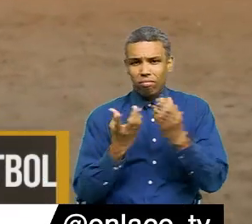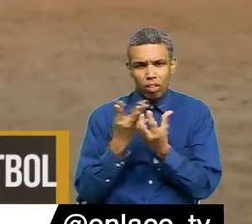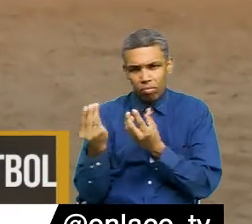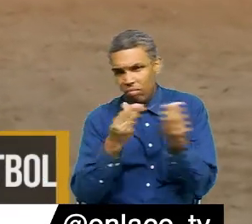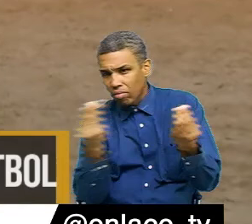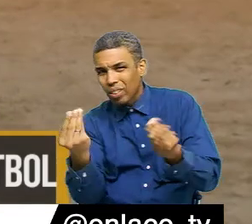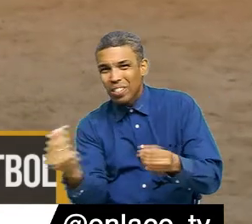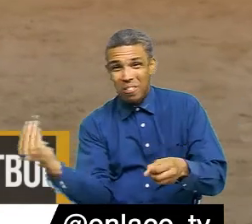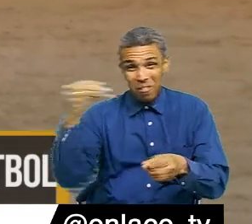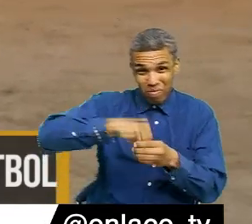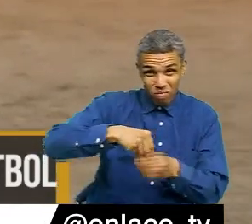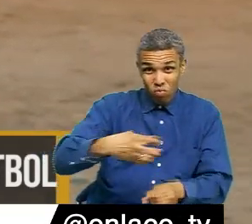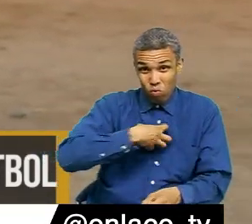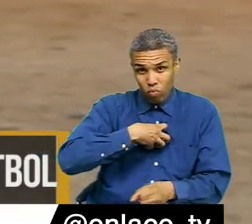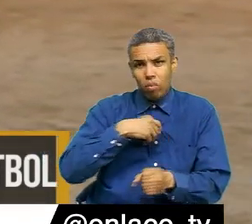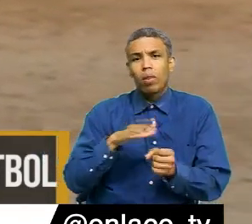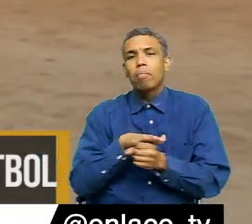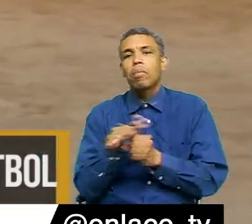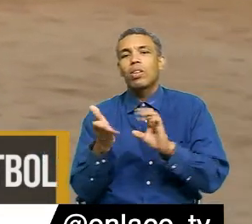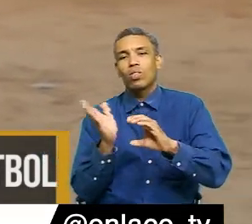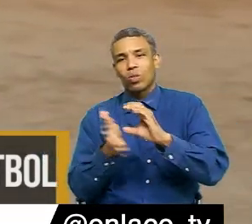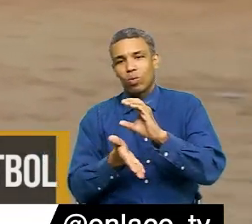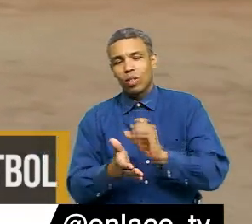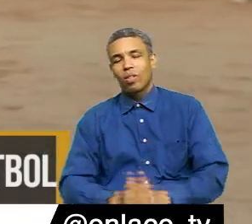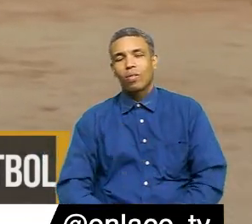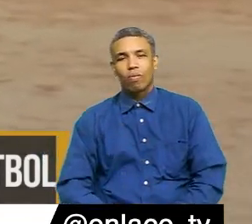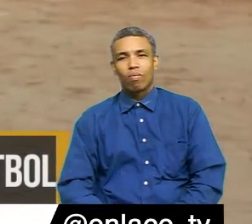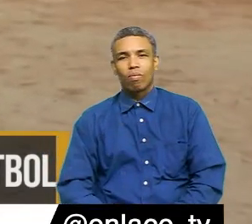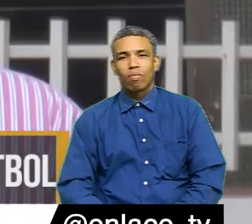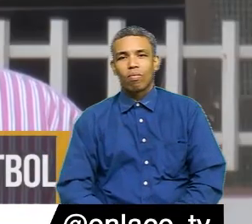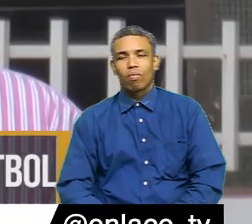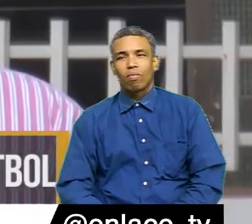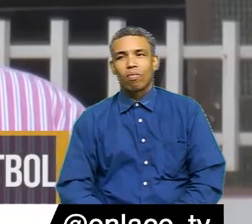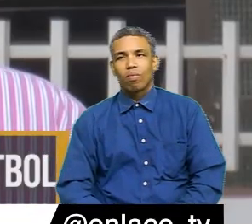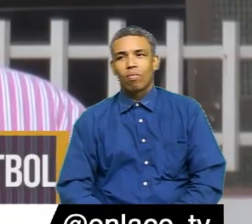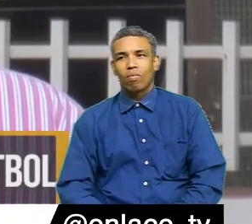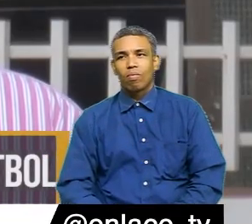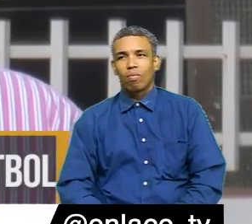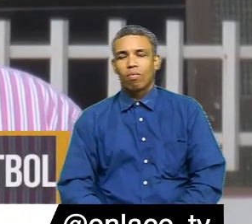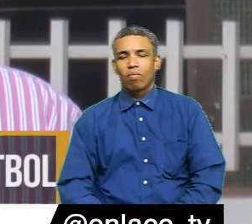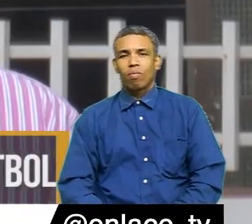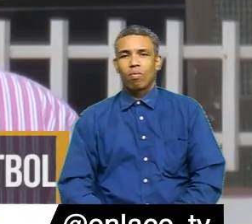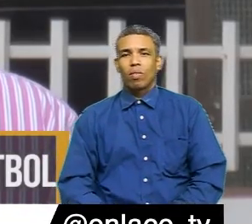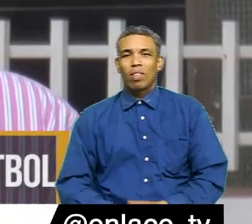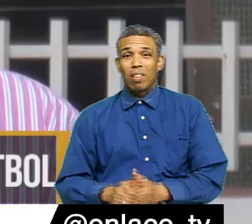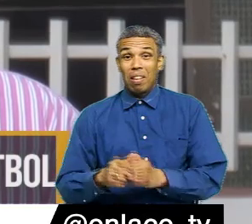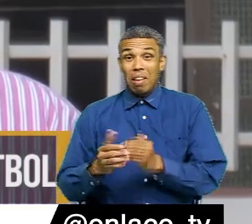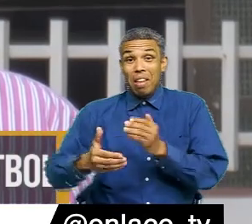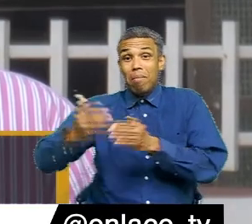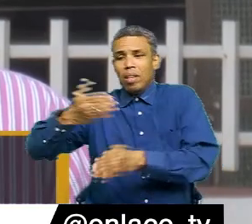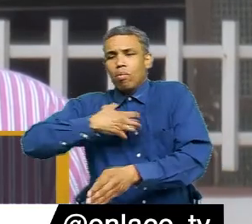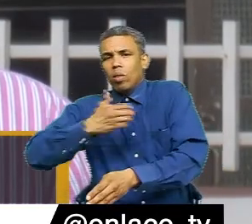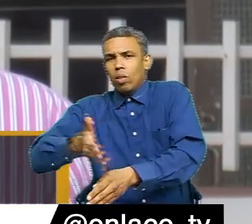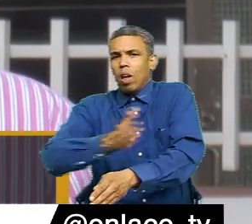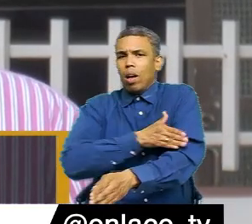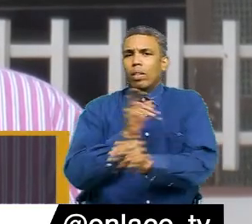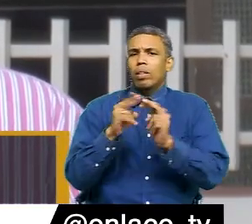Nuevos Talentos en el barrio Cincuentenario de la Comuna 4 de la ciudad. Bueno, el congreso se va a hacer este jueves 3 de